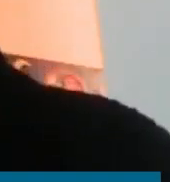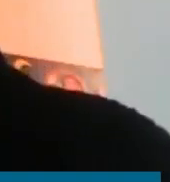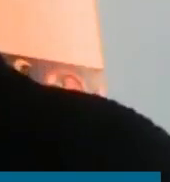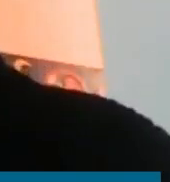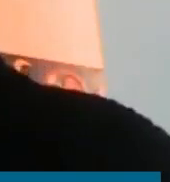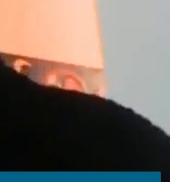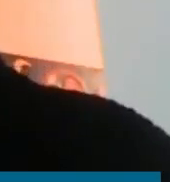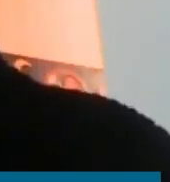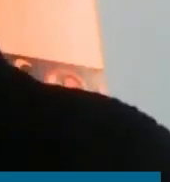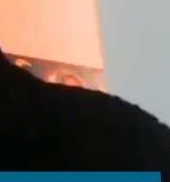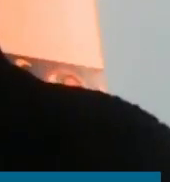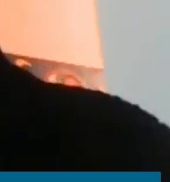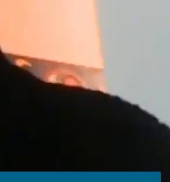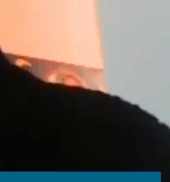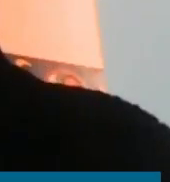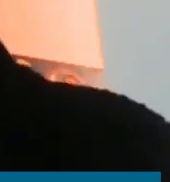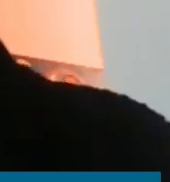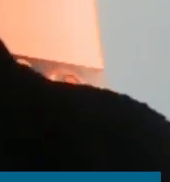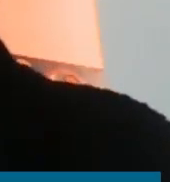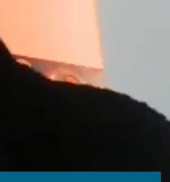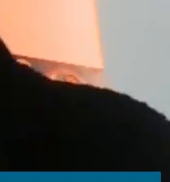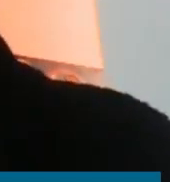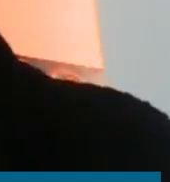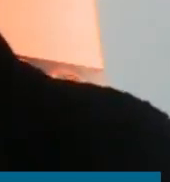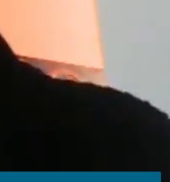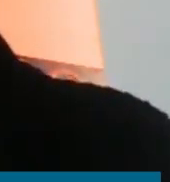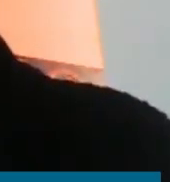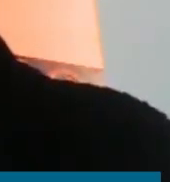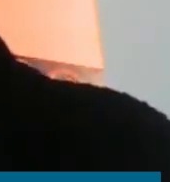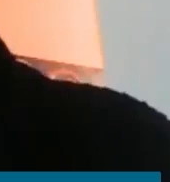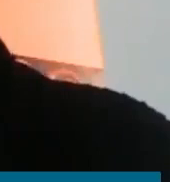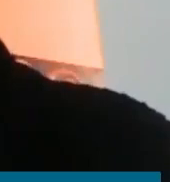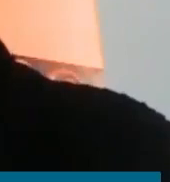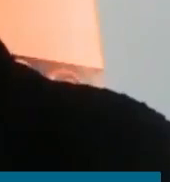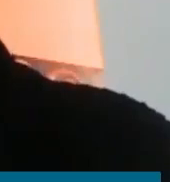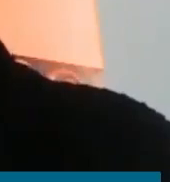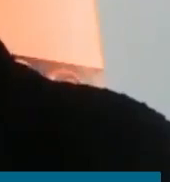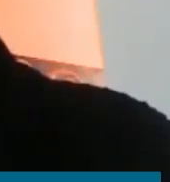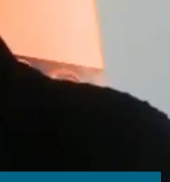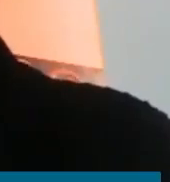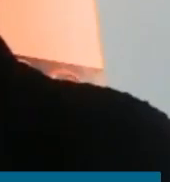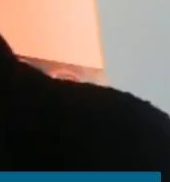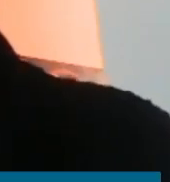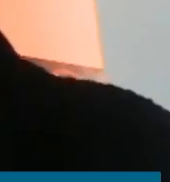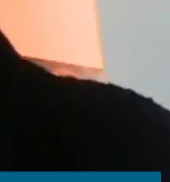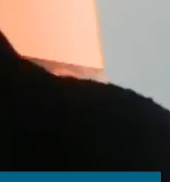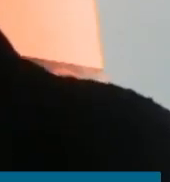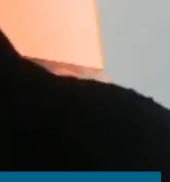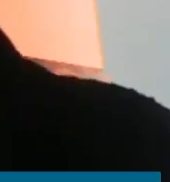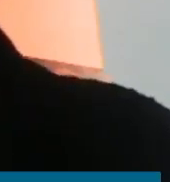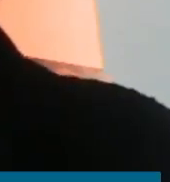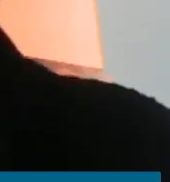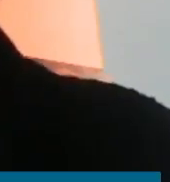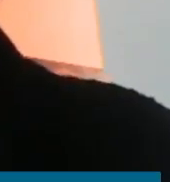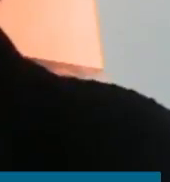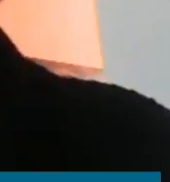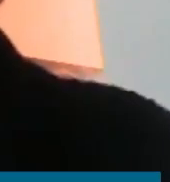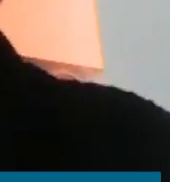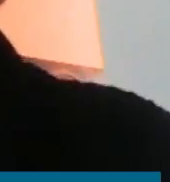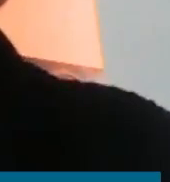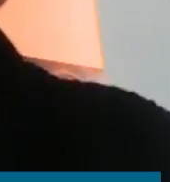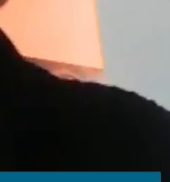que esto realmente es importante o que es indiferente? Bueno, ahora se ha demostrado en